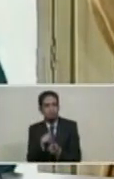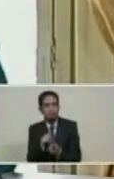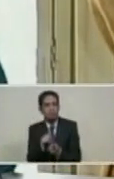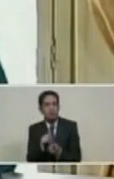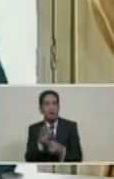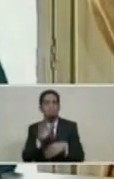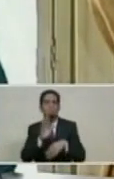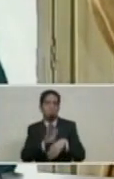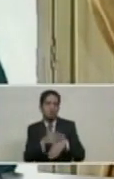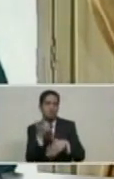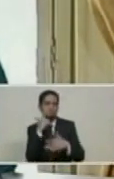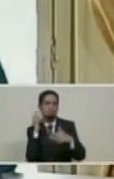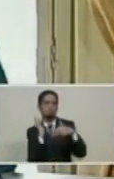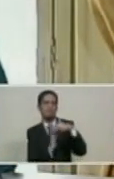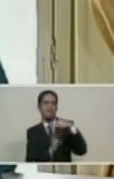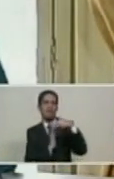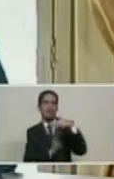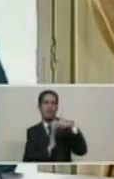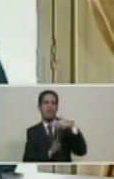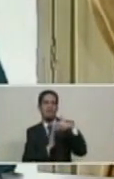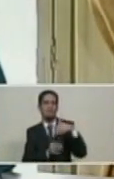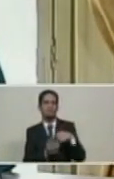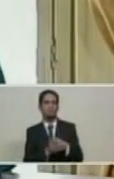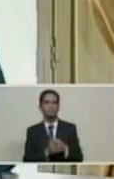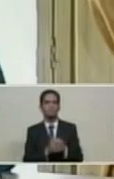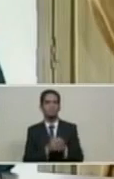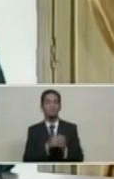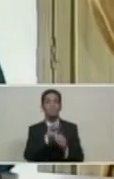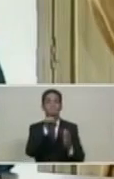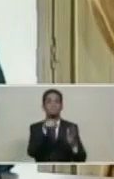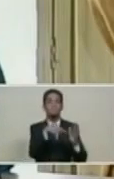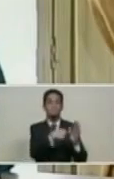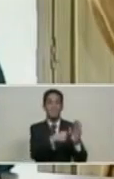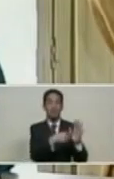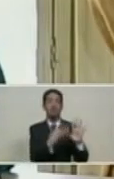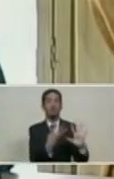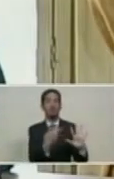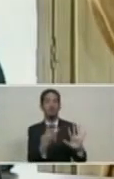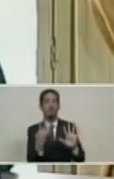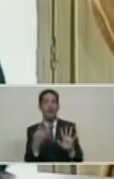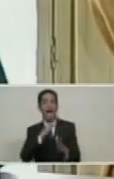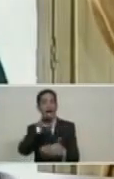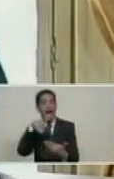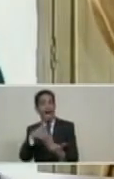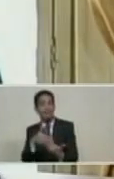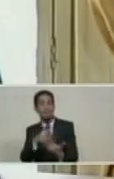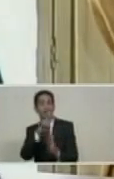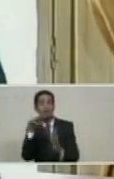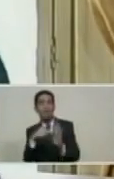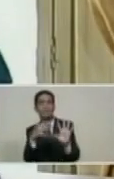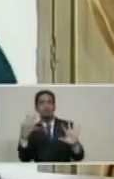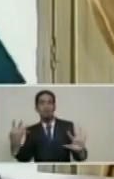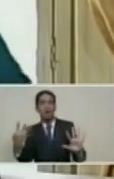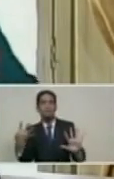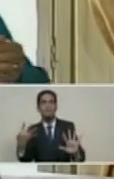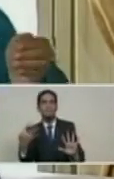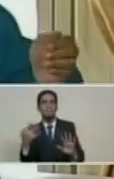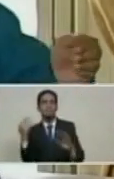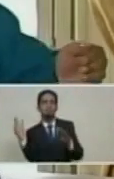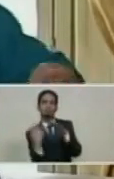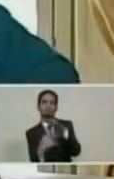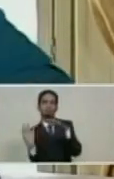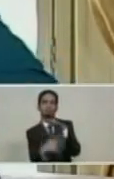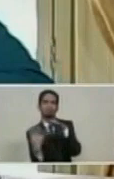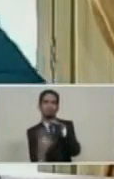migración de 1999 al año 2009, vinculado a los miles de colombianos